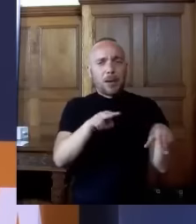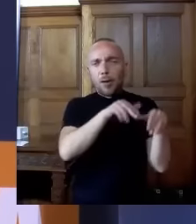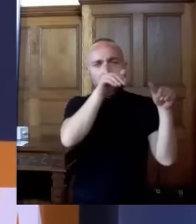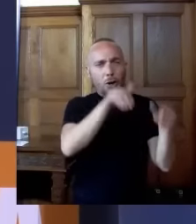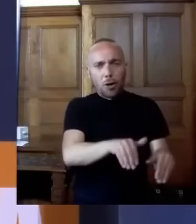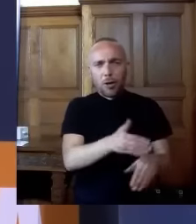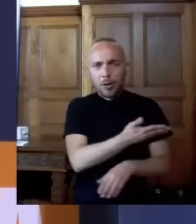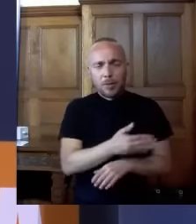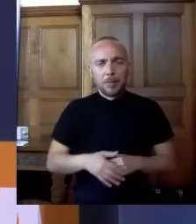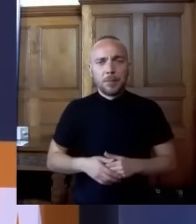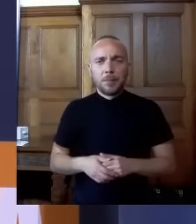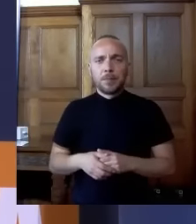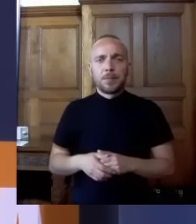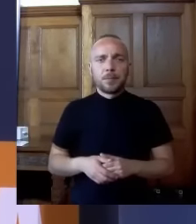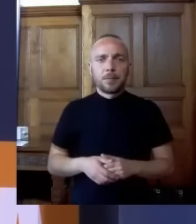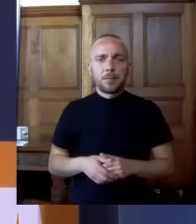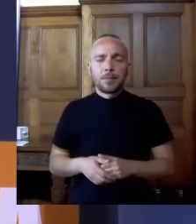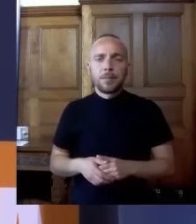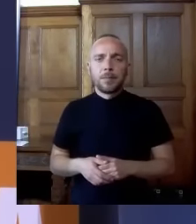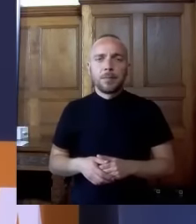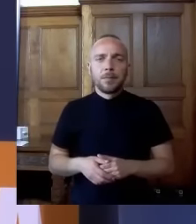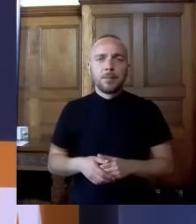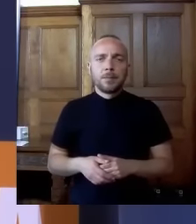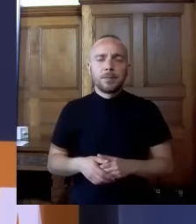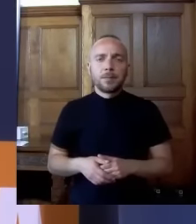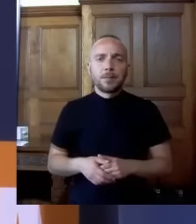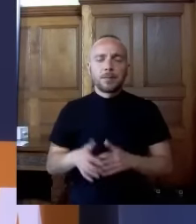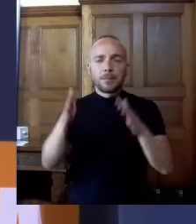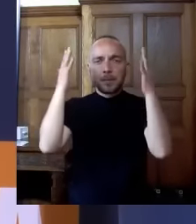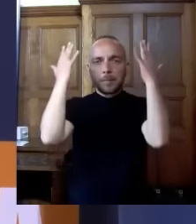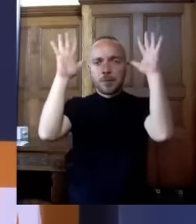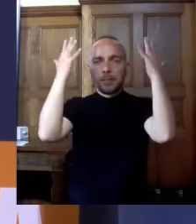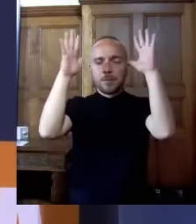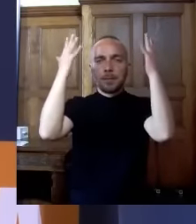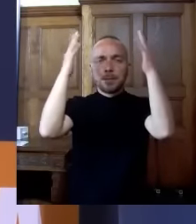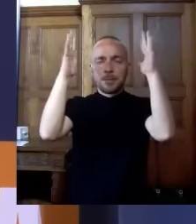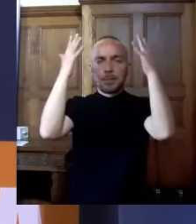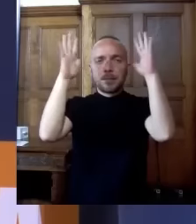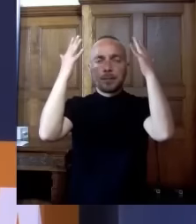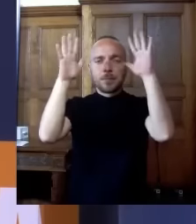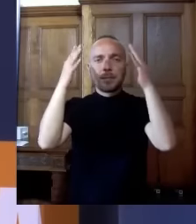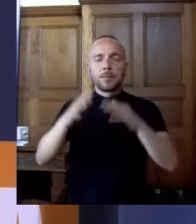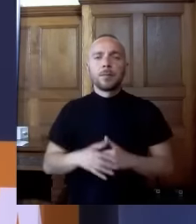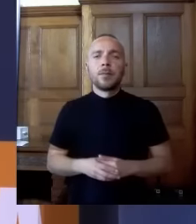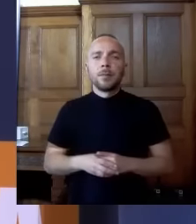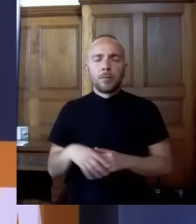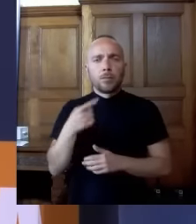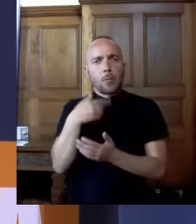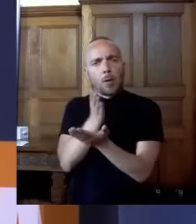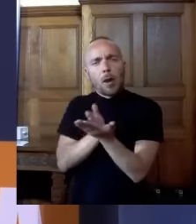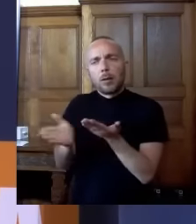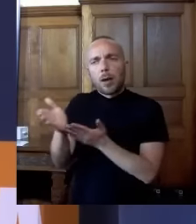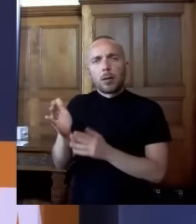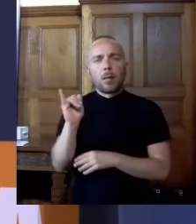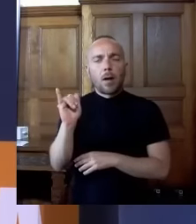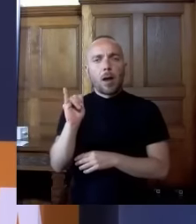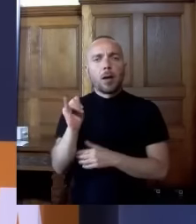verdadera de estas elecciones en euskadi y que tenemos una alternativa que